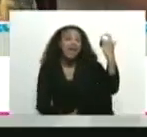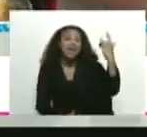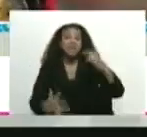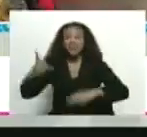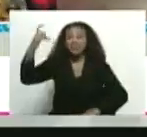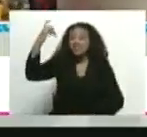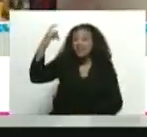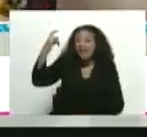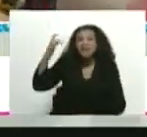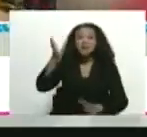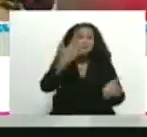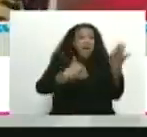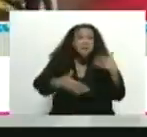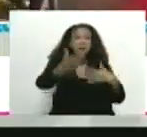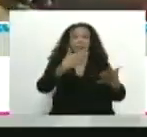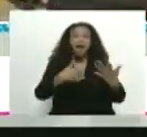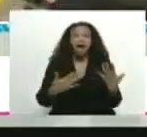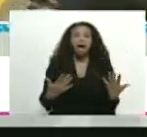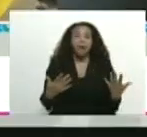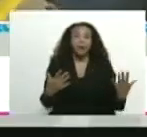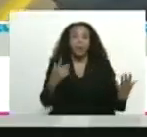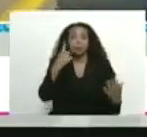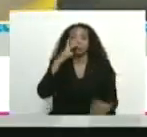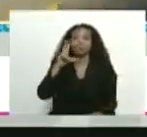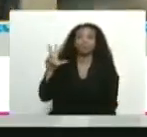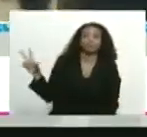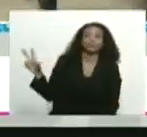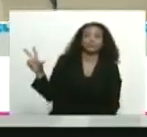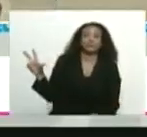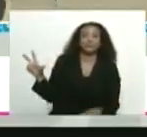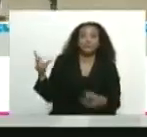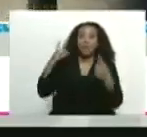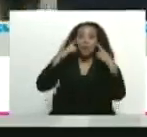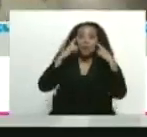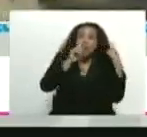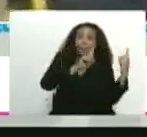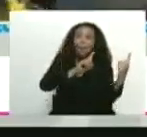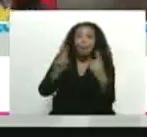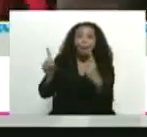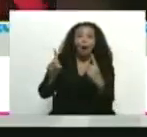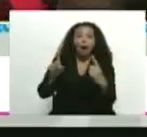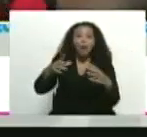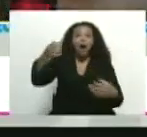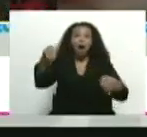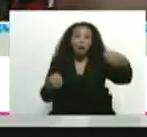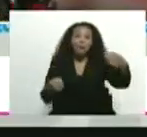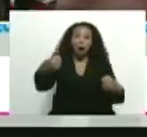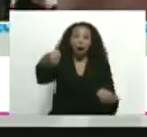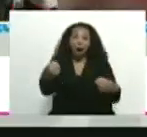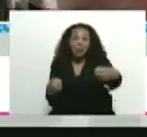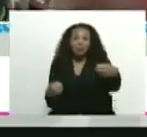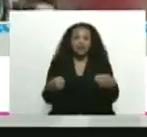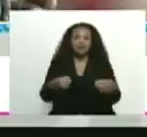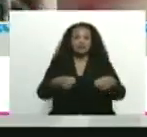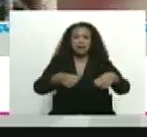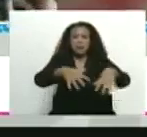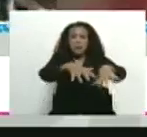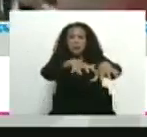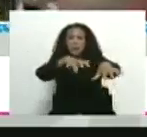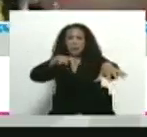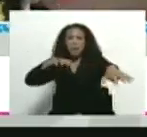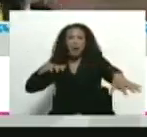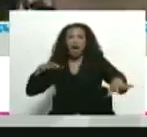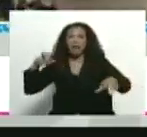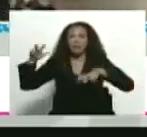vamos. Y cuando volteé de acá, de allá, había una camioneta, un gentío. Se bajaron